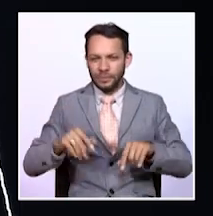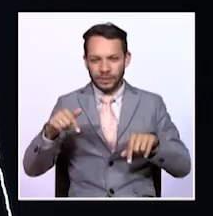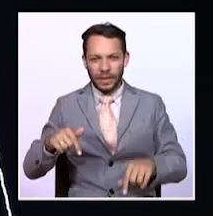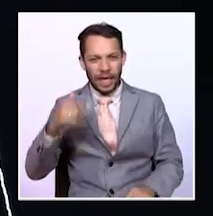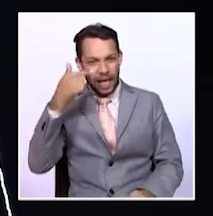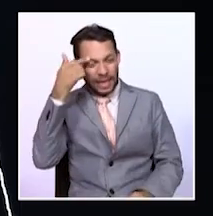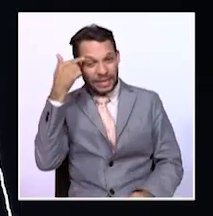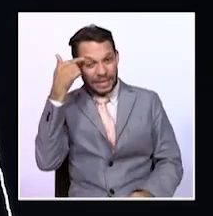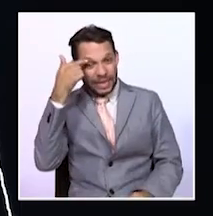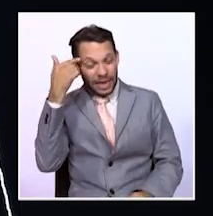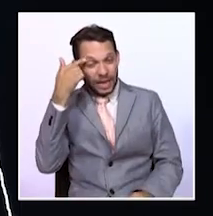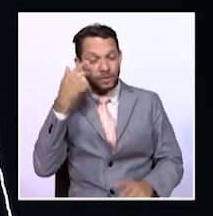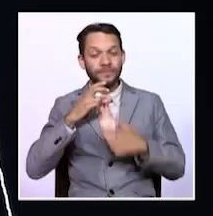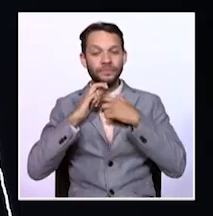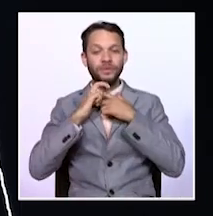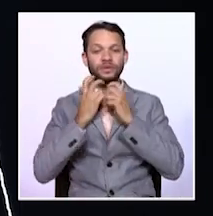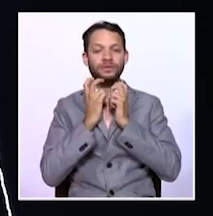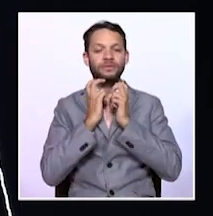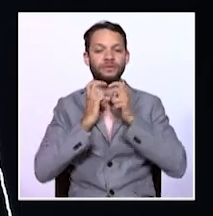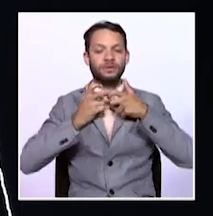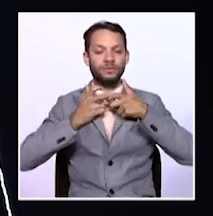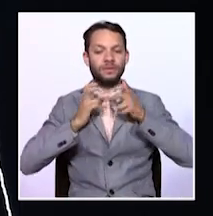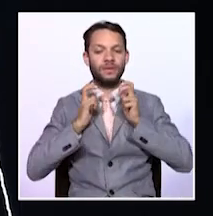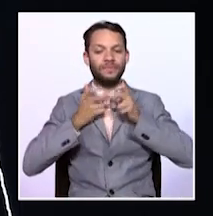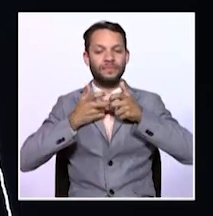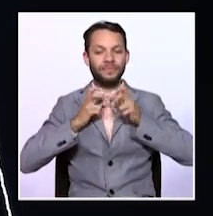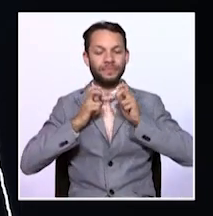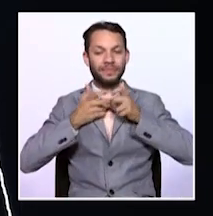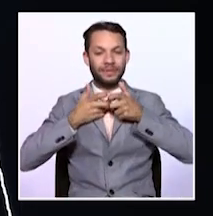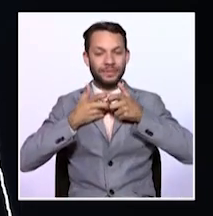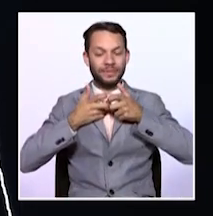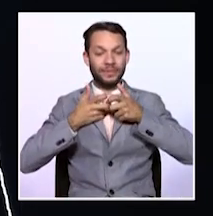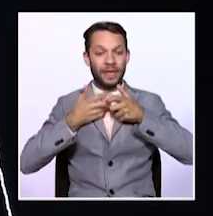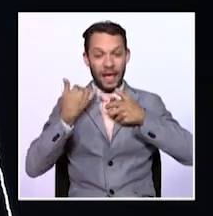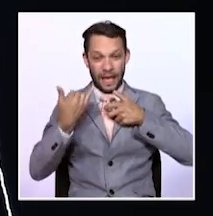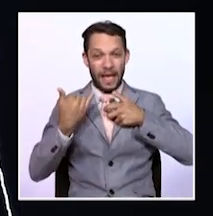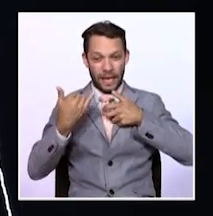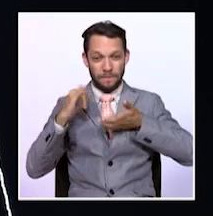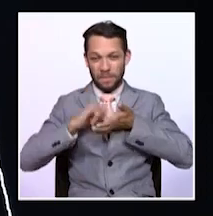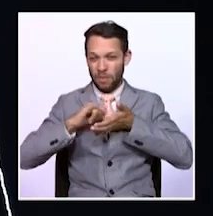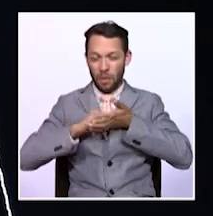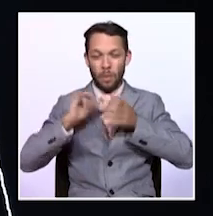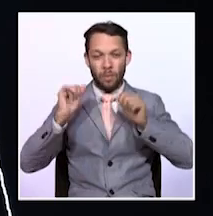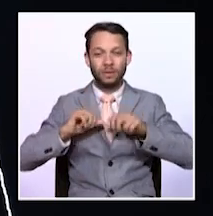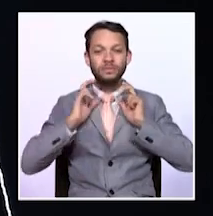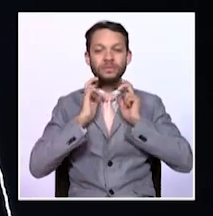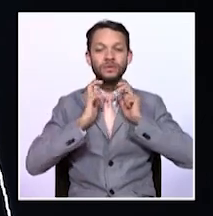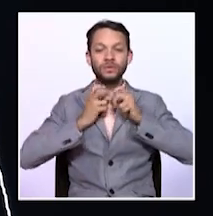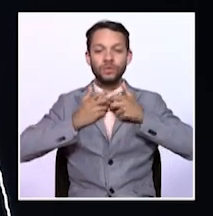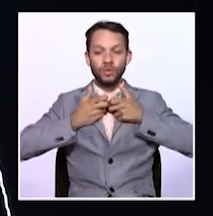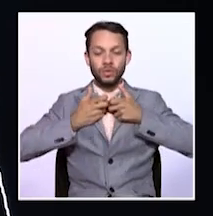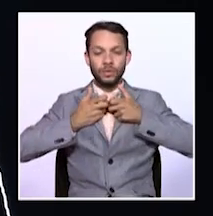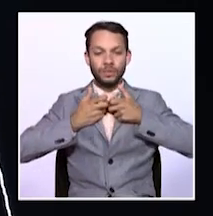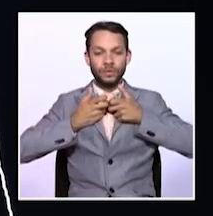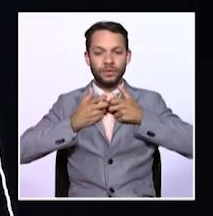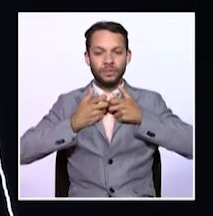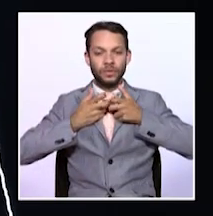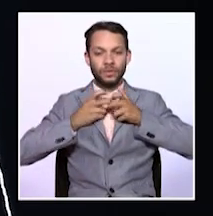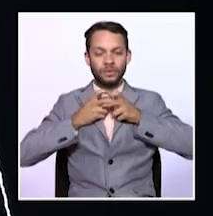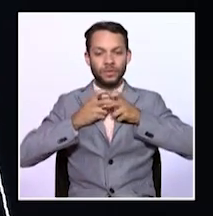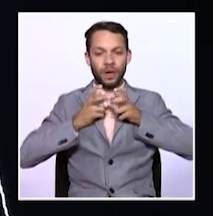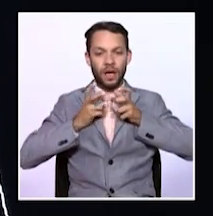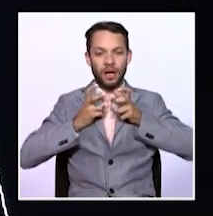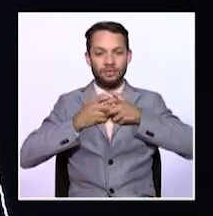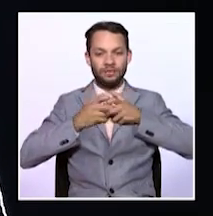es la tráquea. Esta es la tráquea por donde ahí vemos pues aire y por eso se nos ve de este